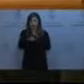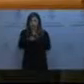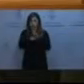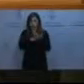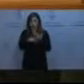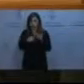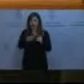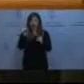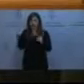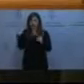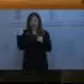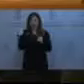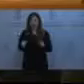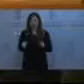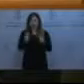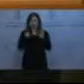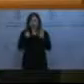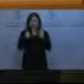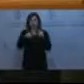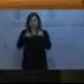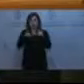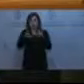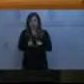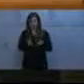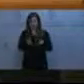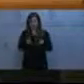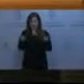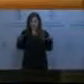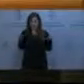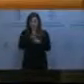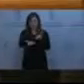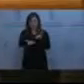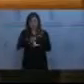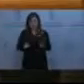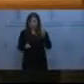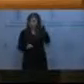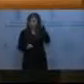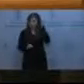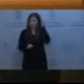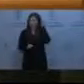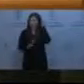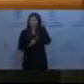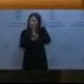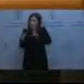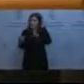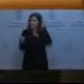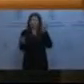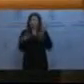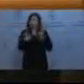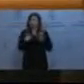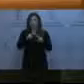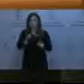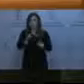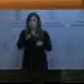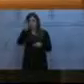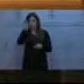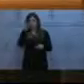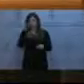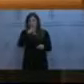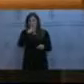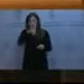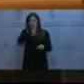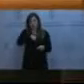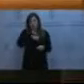formalizaron esas entidades. No se suprimió, que yo sepa, ninguno. Con lo cual, la reforma ha servido para que tengamos